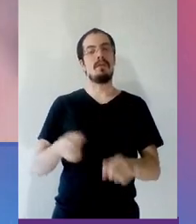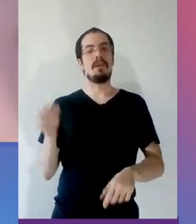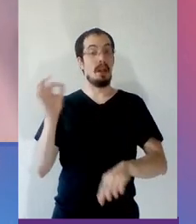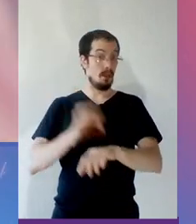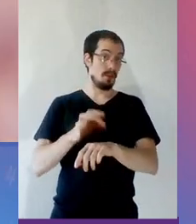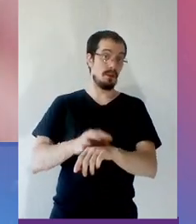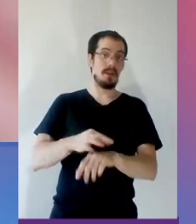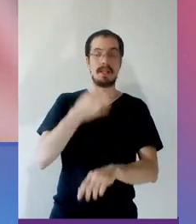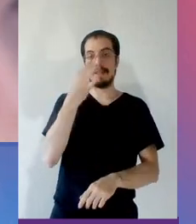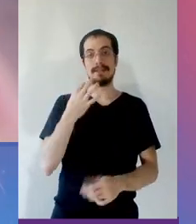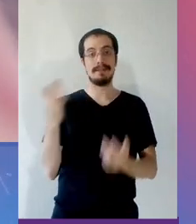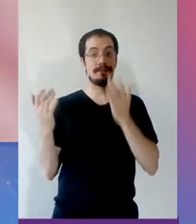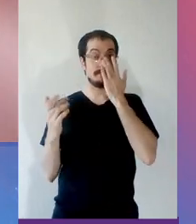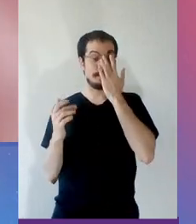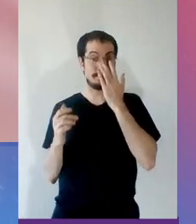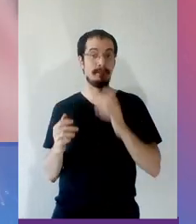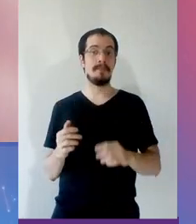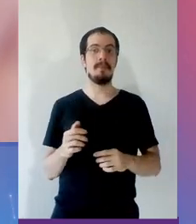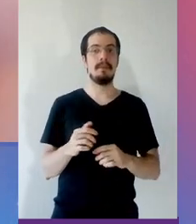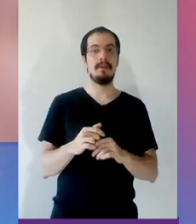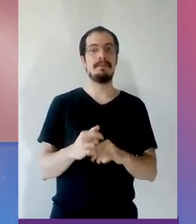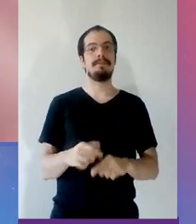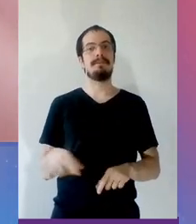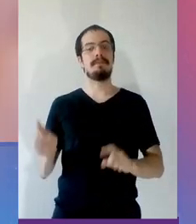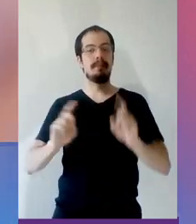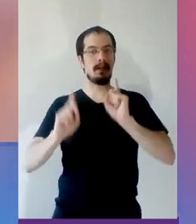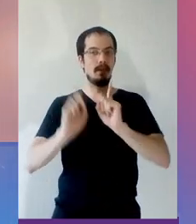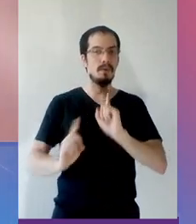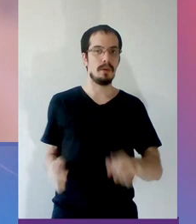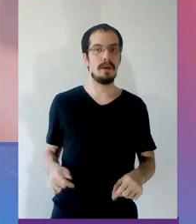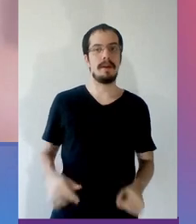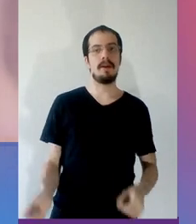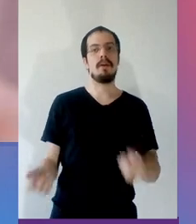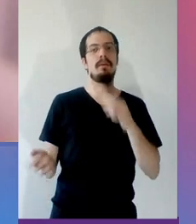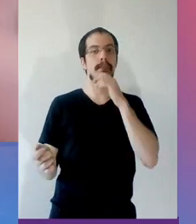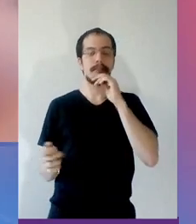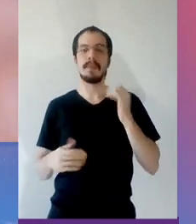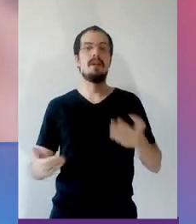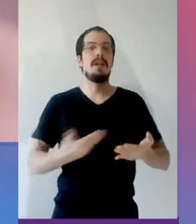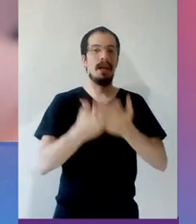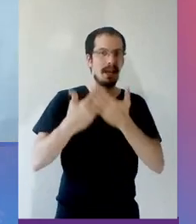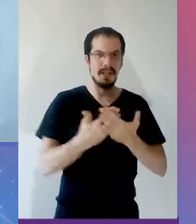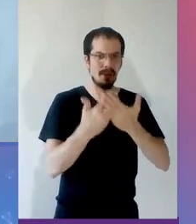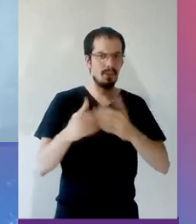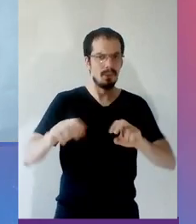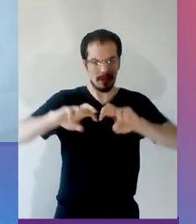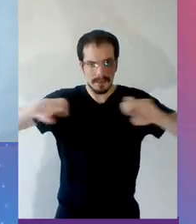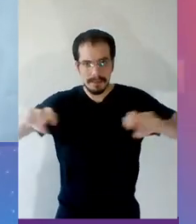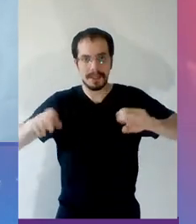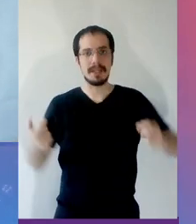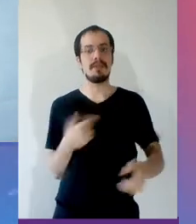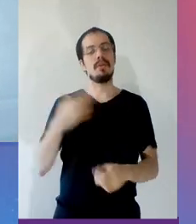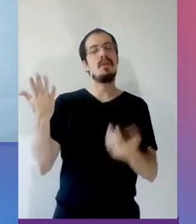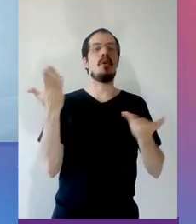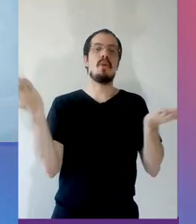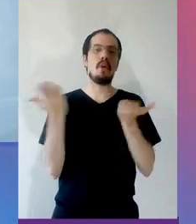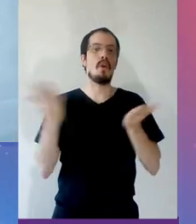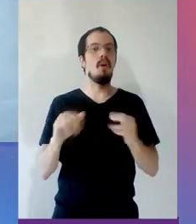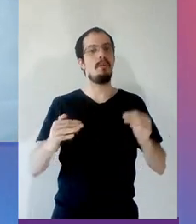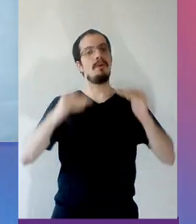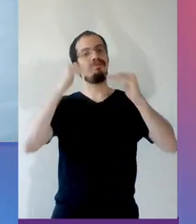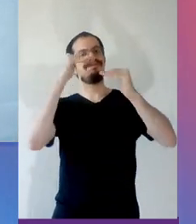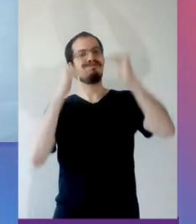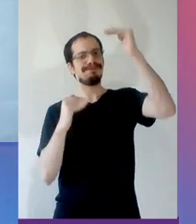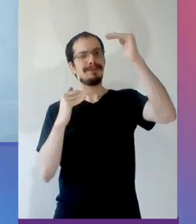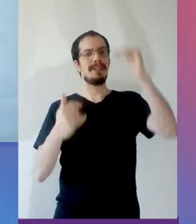al tema de estos de estudios, digamos, en el fondo, para ver cuál es el porcentaje de rezago que hay entre los distintos quintiles, en el fondo, a todo nivel